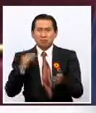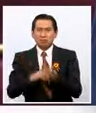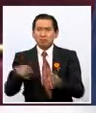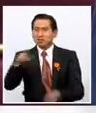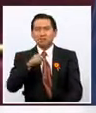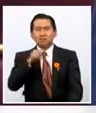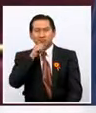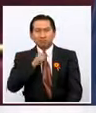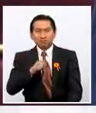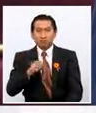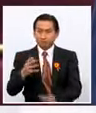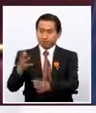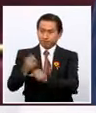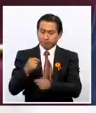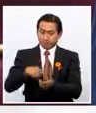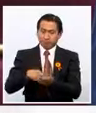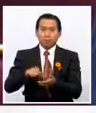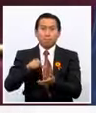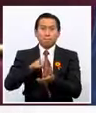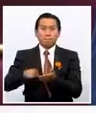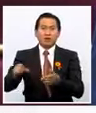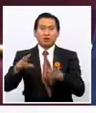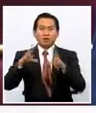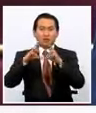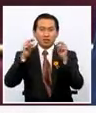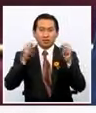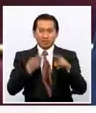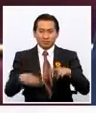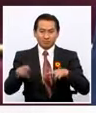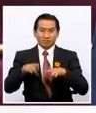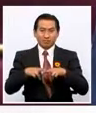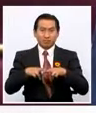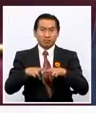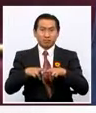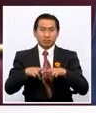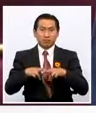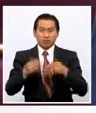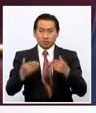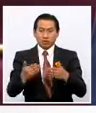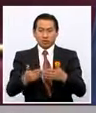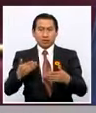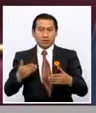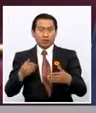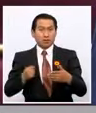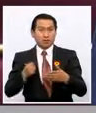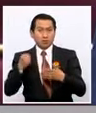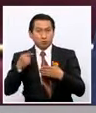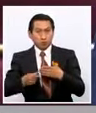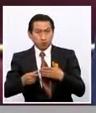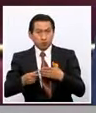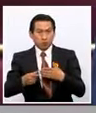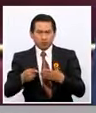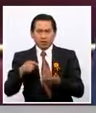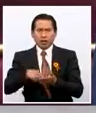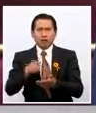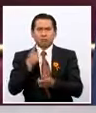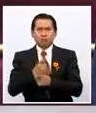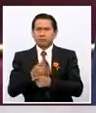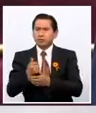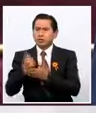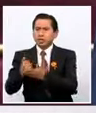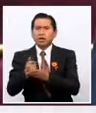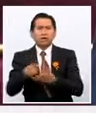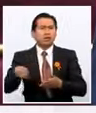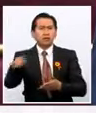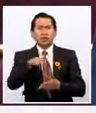recibirán este aguinaldo adelantado en agosto esta es una manera de ayudar a las familias con un ingreso